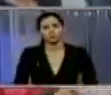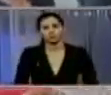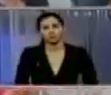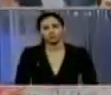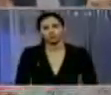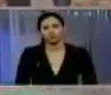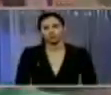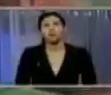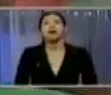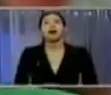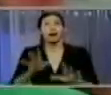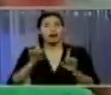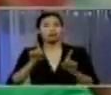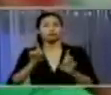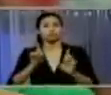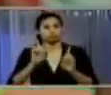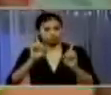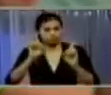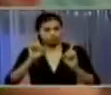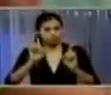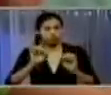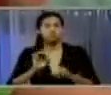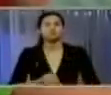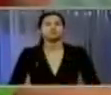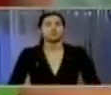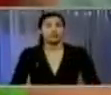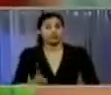Eso sí, eso sí.